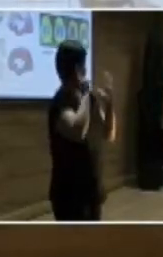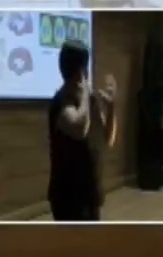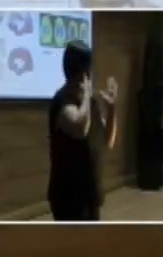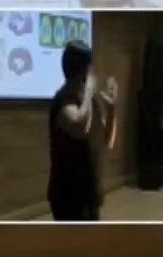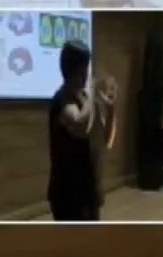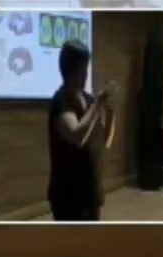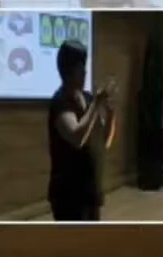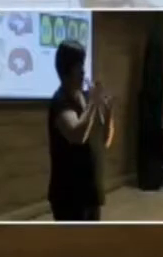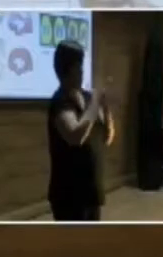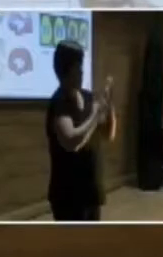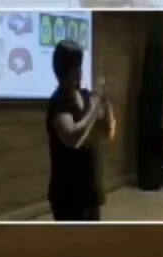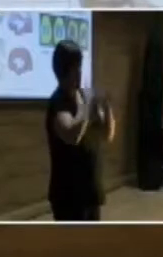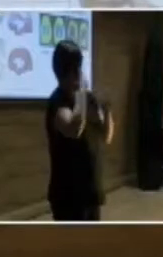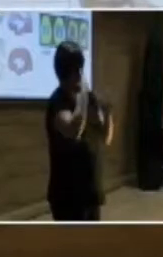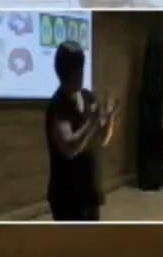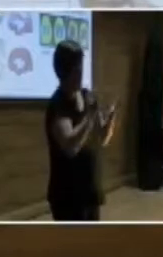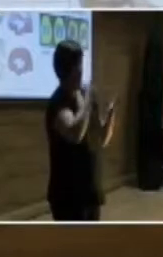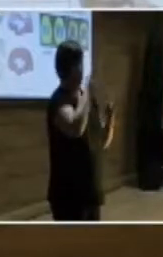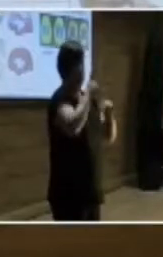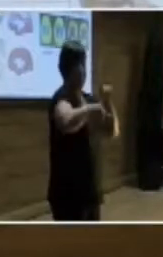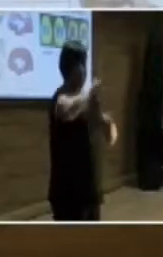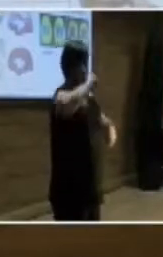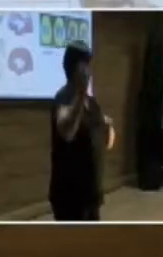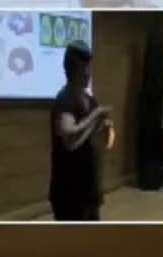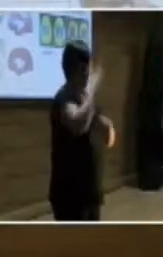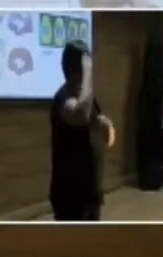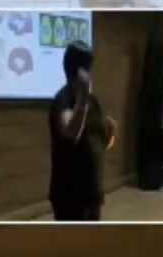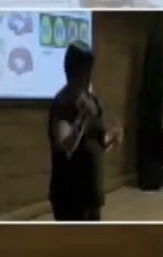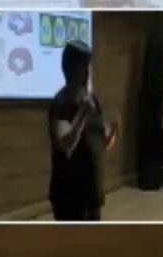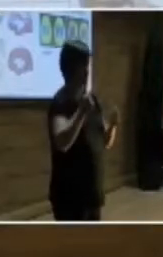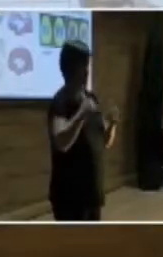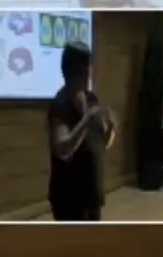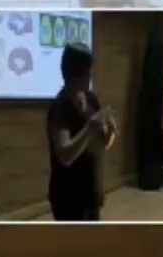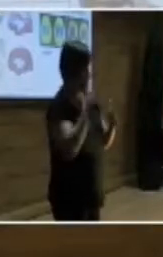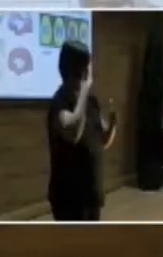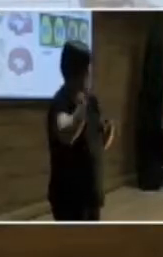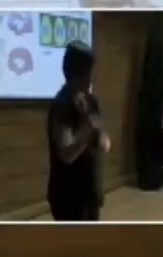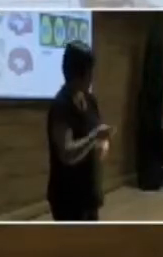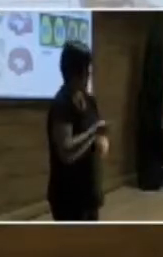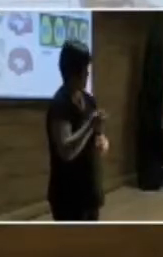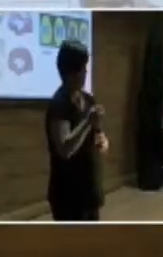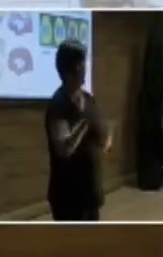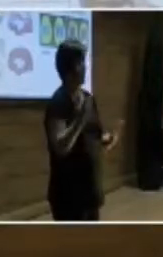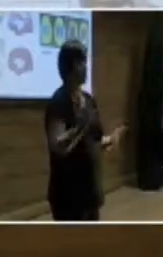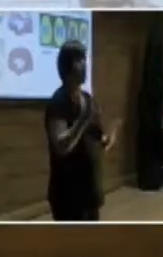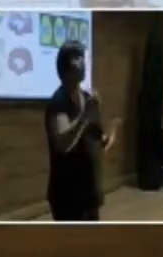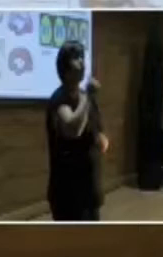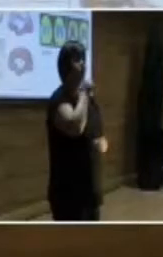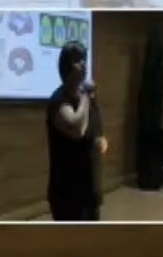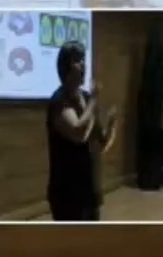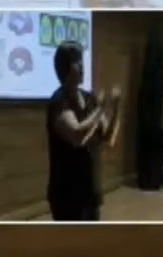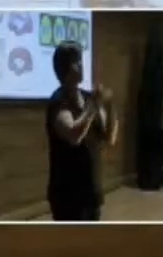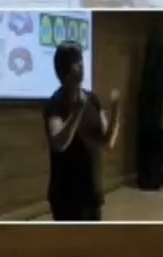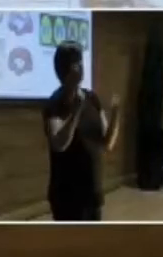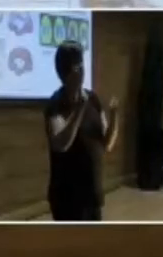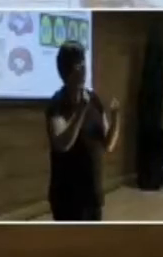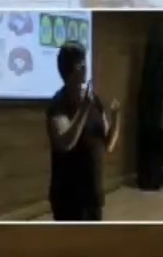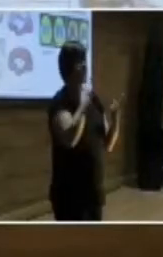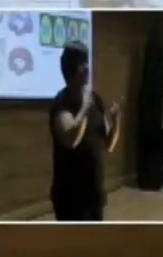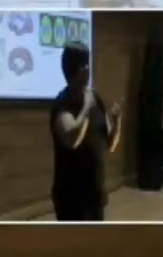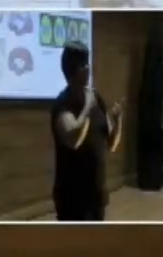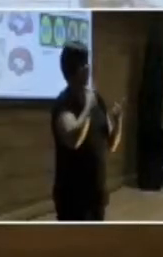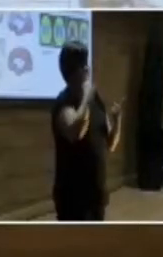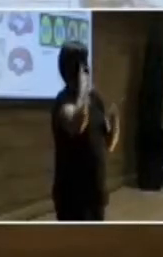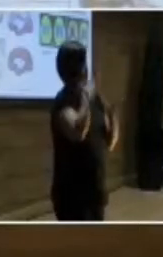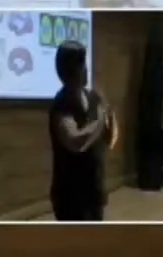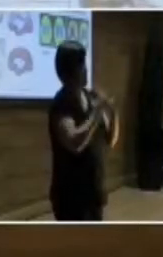las frontotemporales, el Parkinson, etc. Y todavía hay profesionales que siguen hablando de demencia senil. Y tenemos que enseñarles